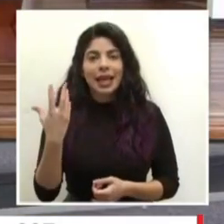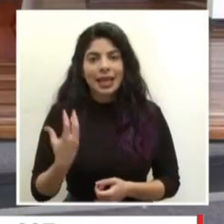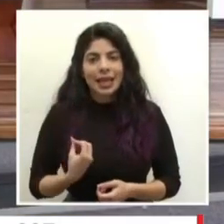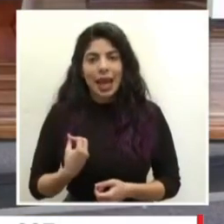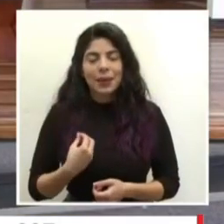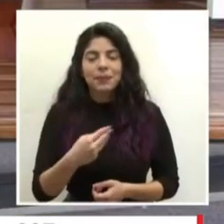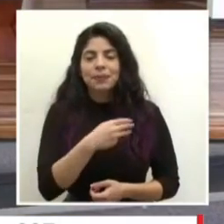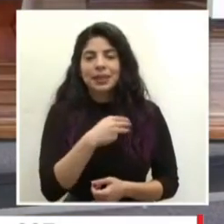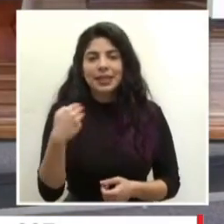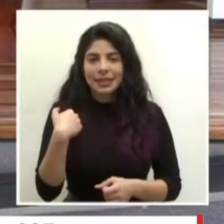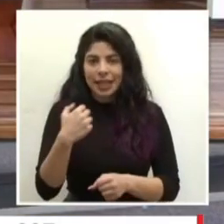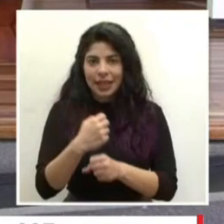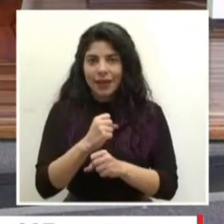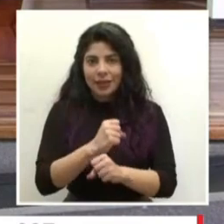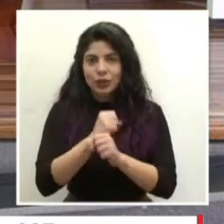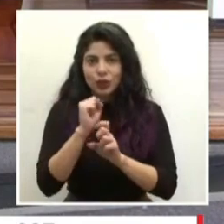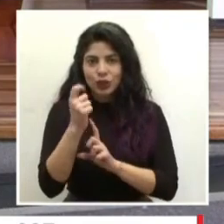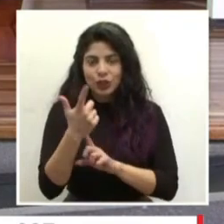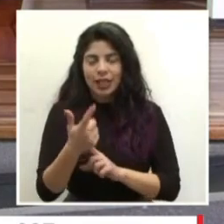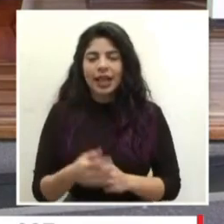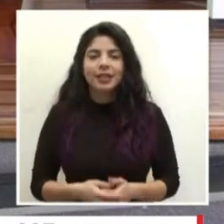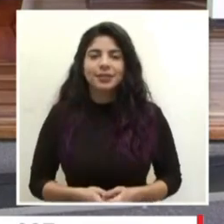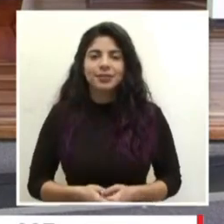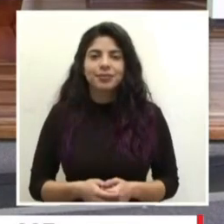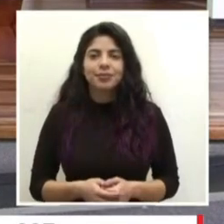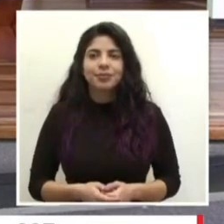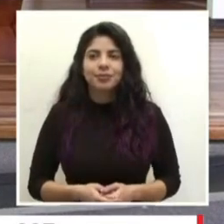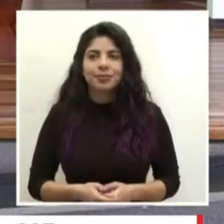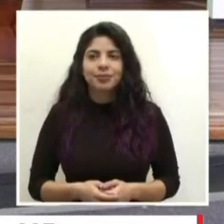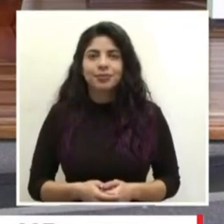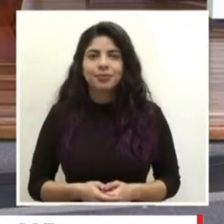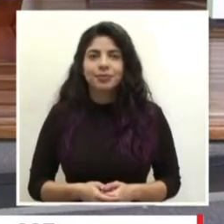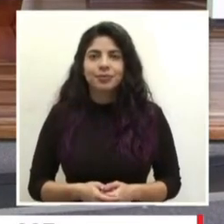ministra de Trabajo y Seguridad Social.